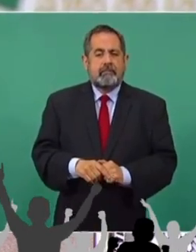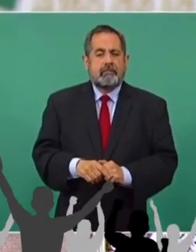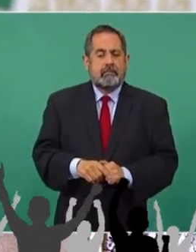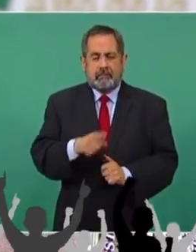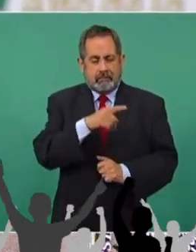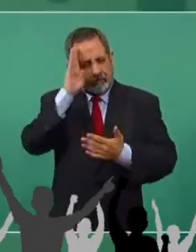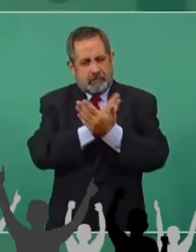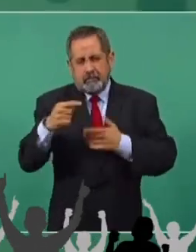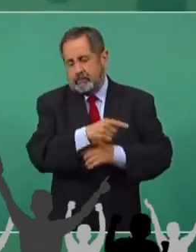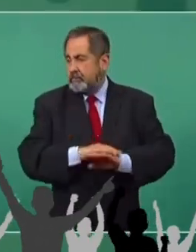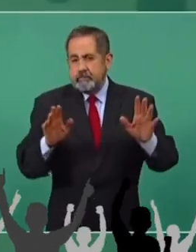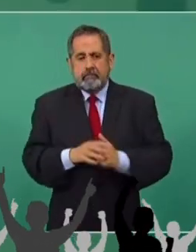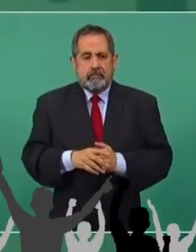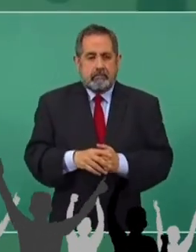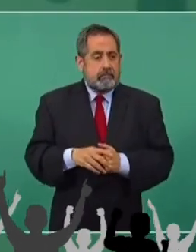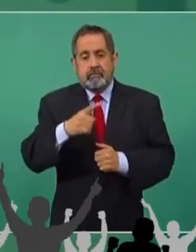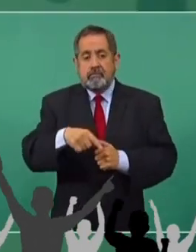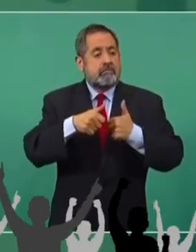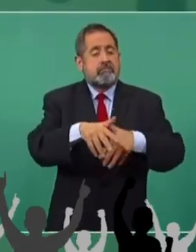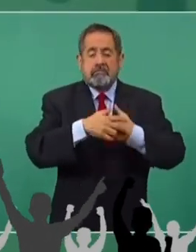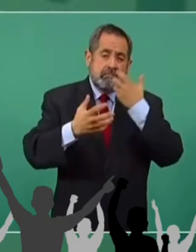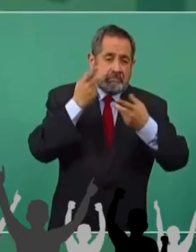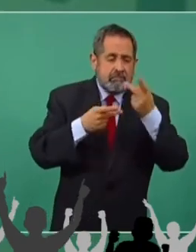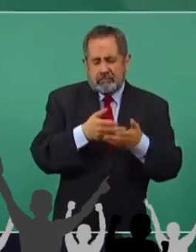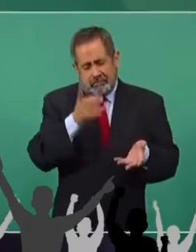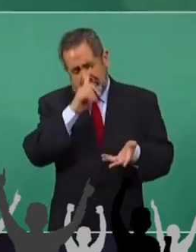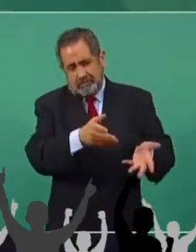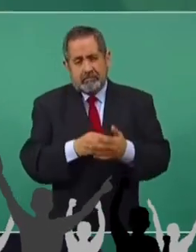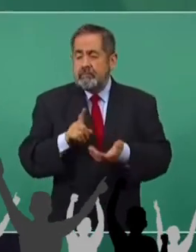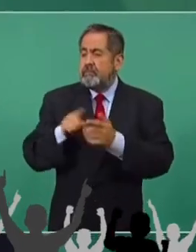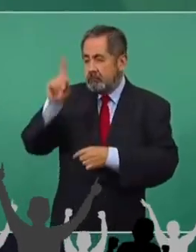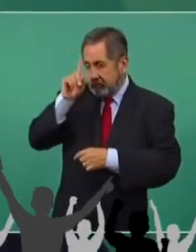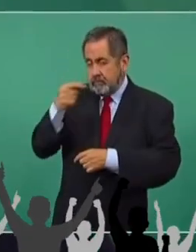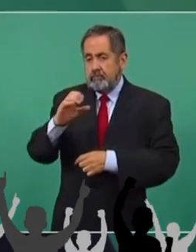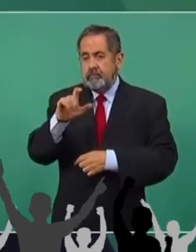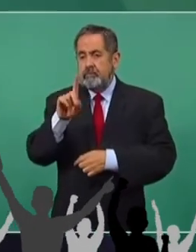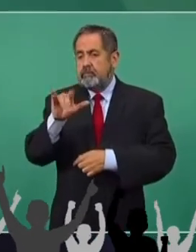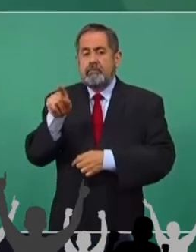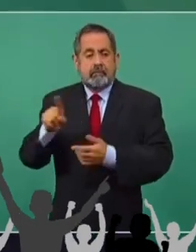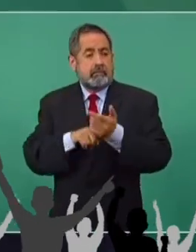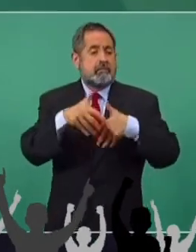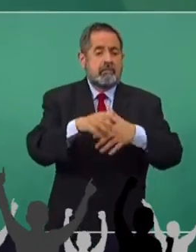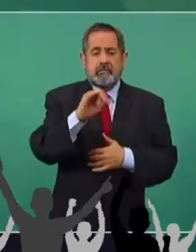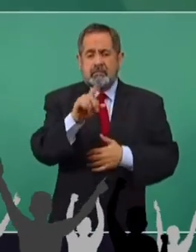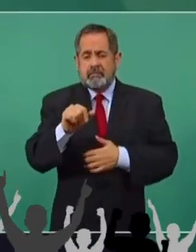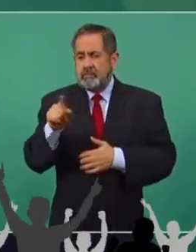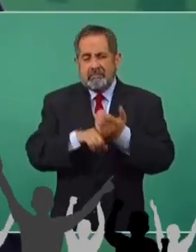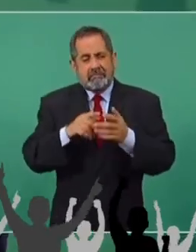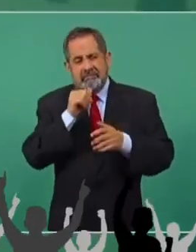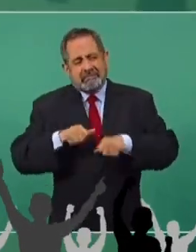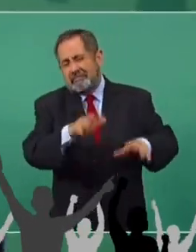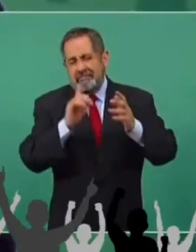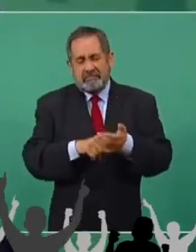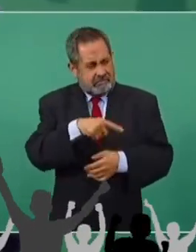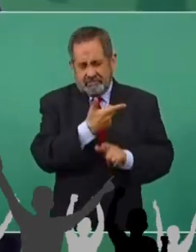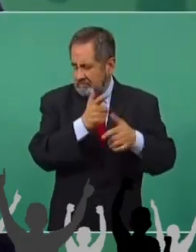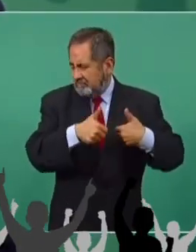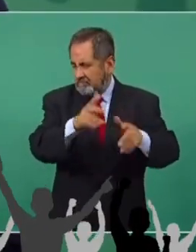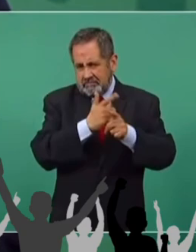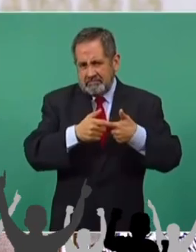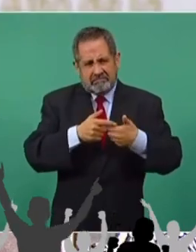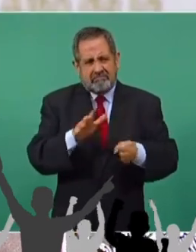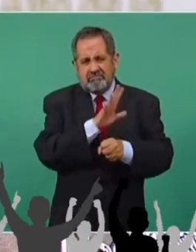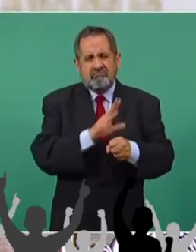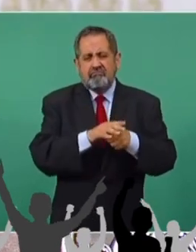no se miden. Y que se manifiesten, y que hasta le sugiero a Claudia que cuando se manifiesten los del CIDE no haya un solo policía, que ejerzan